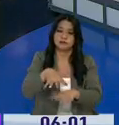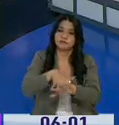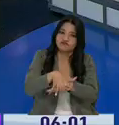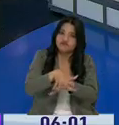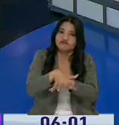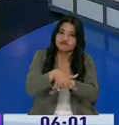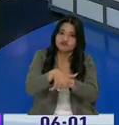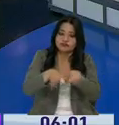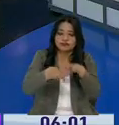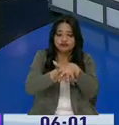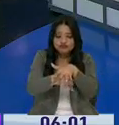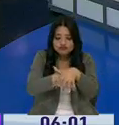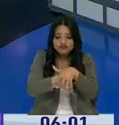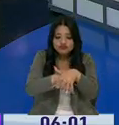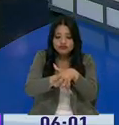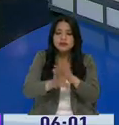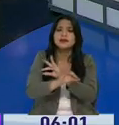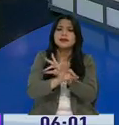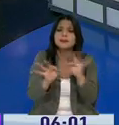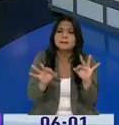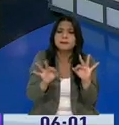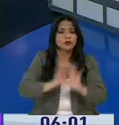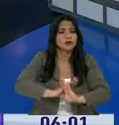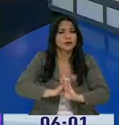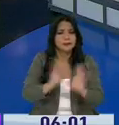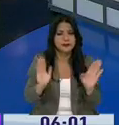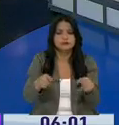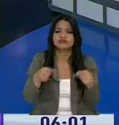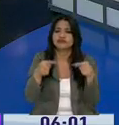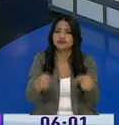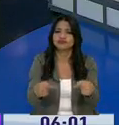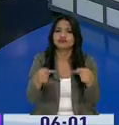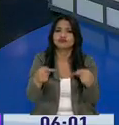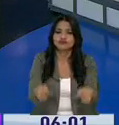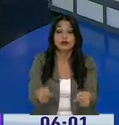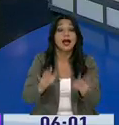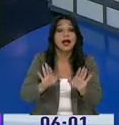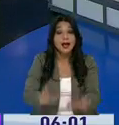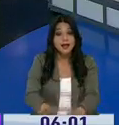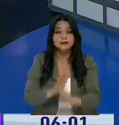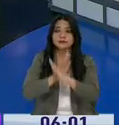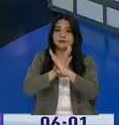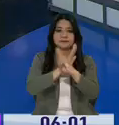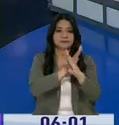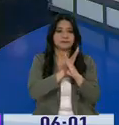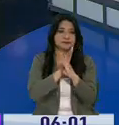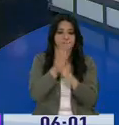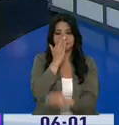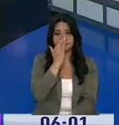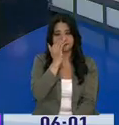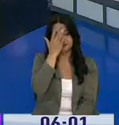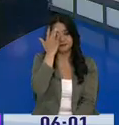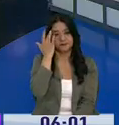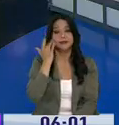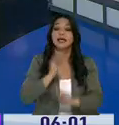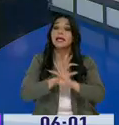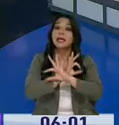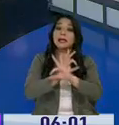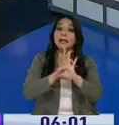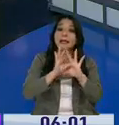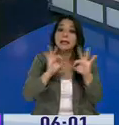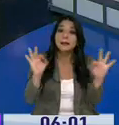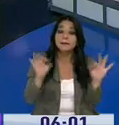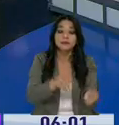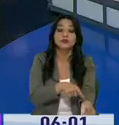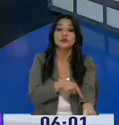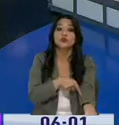de continuamente de la forma adecuada. Bien lavaditas las manos, así usted evita el contagio. Hábitos de limpieza. Eso se llama hábitos